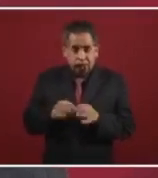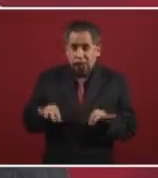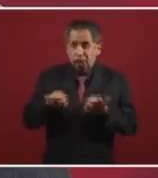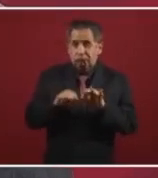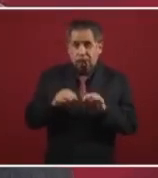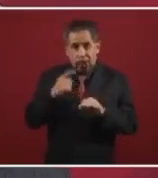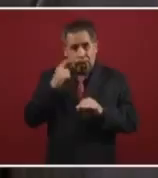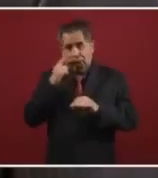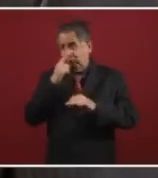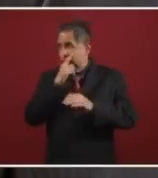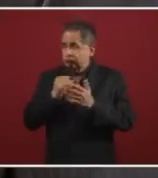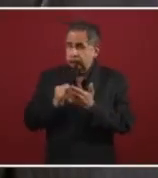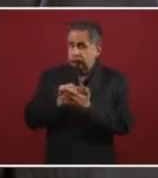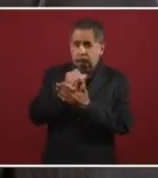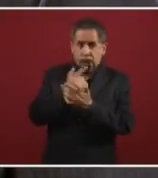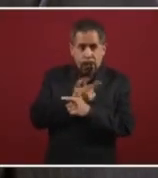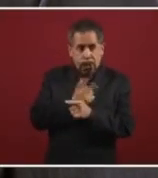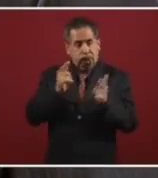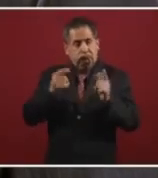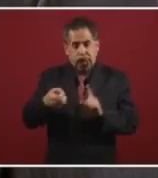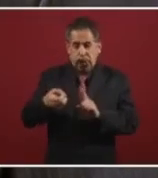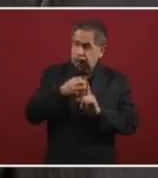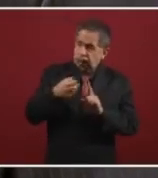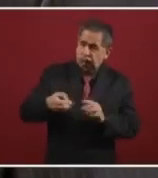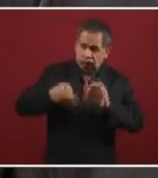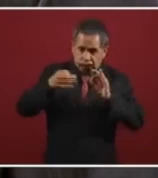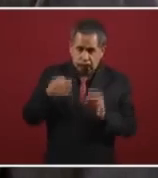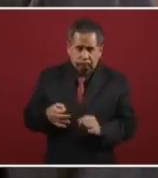de una democracia